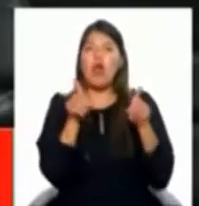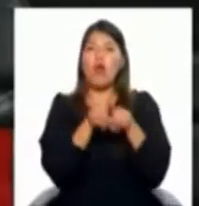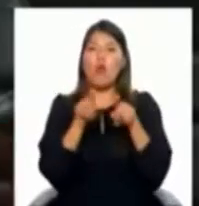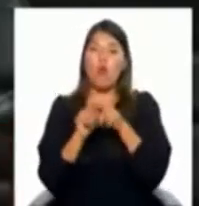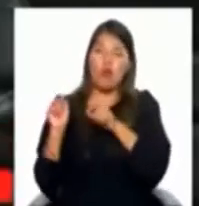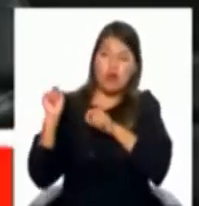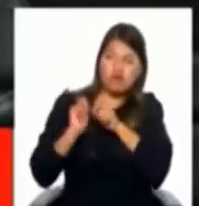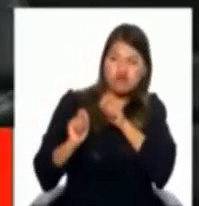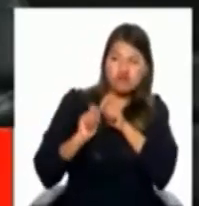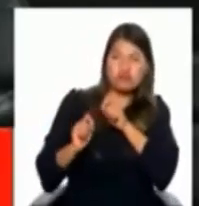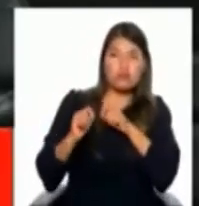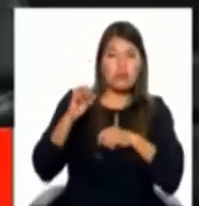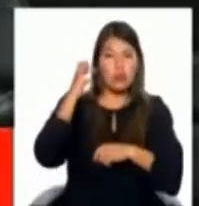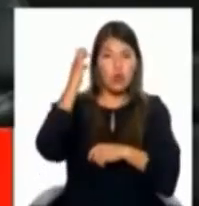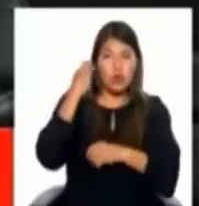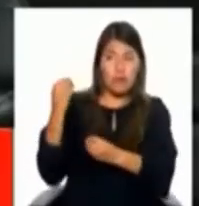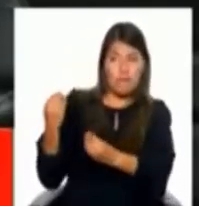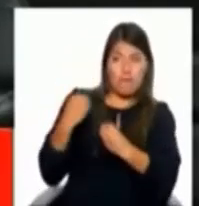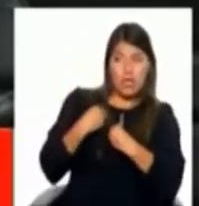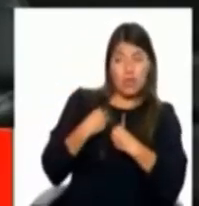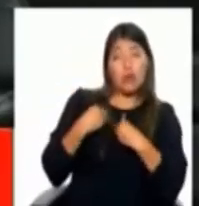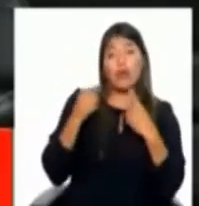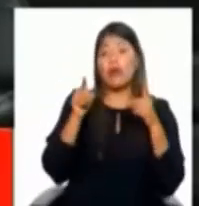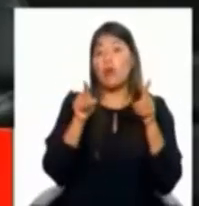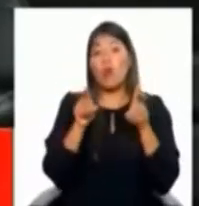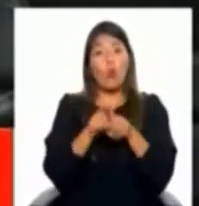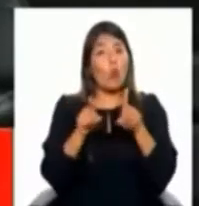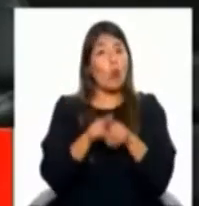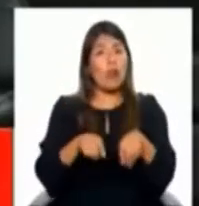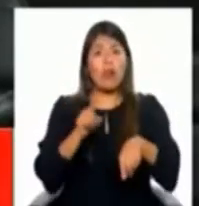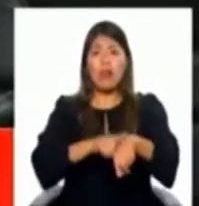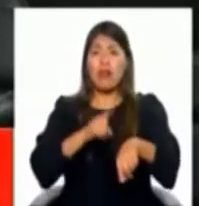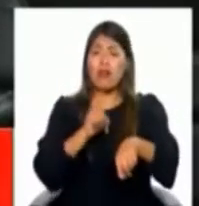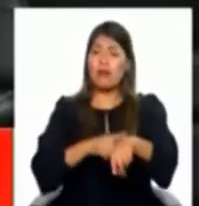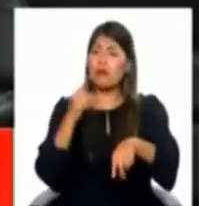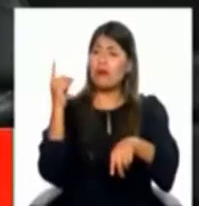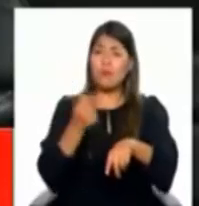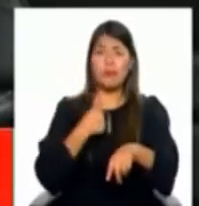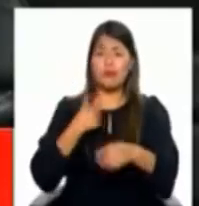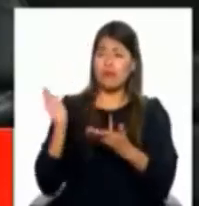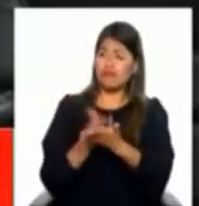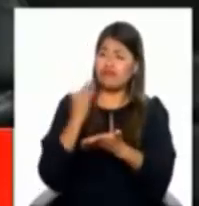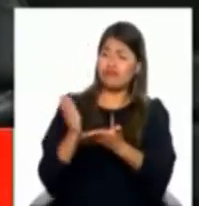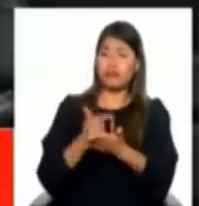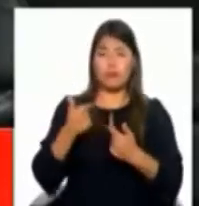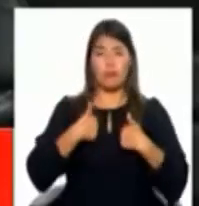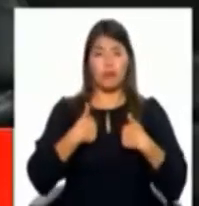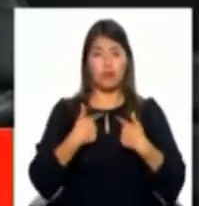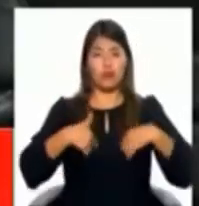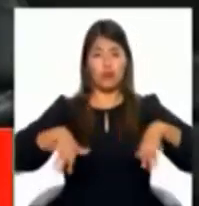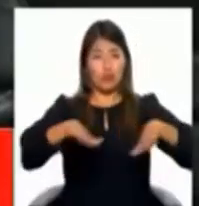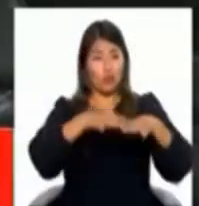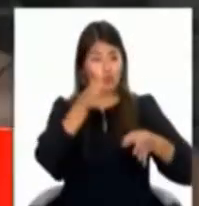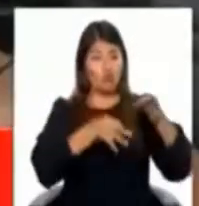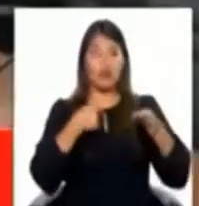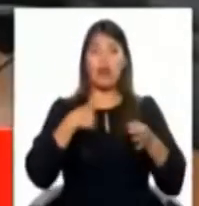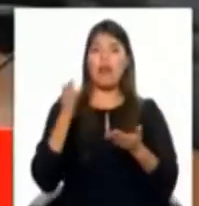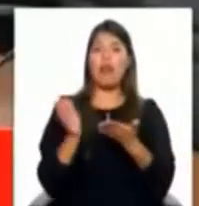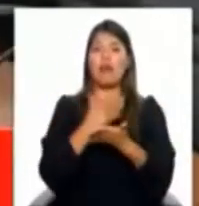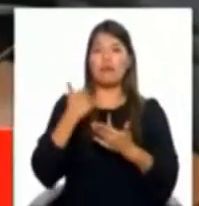política, sino un fin político inmediato de sacarme del sistema de